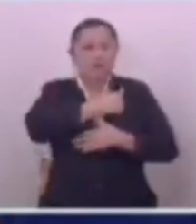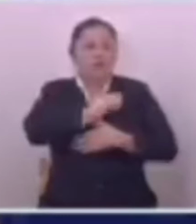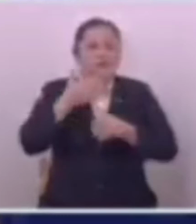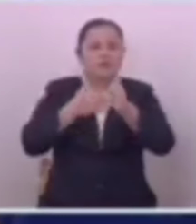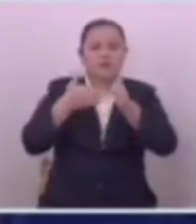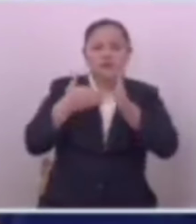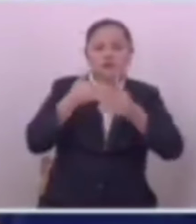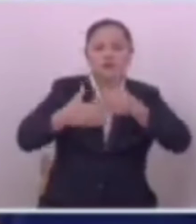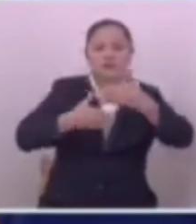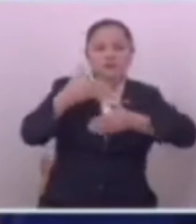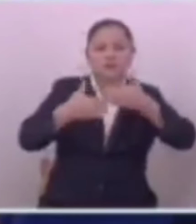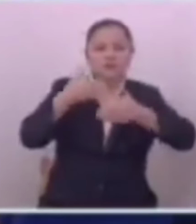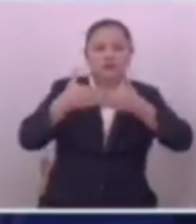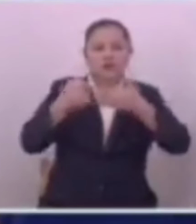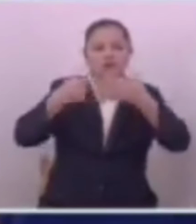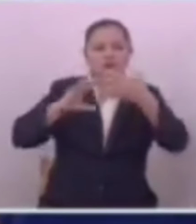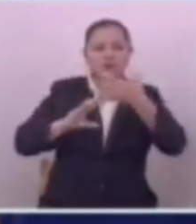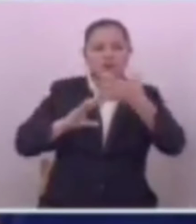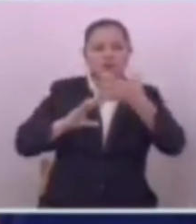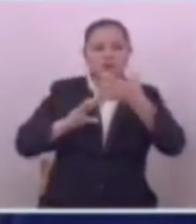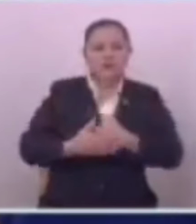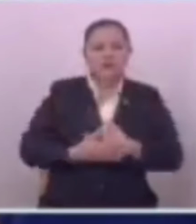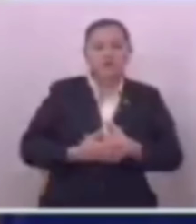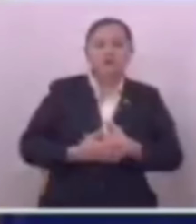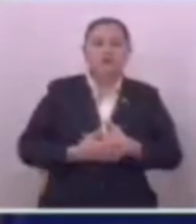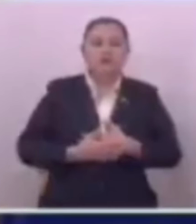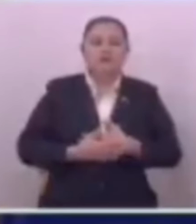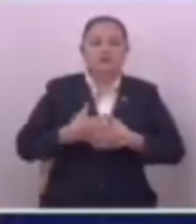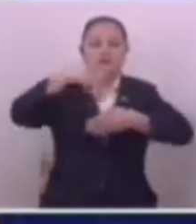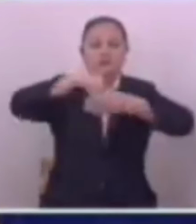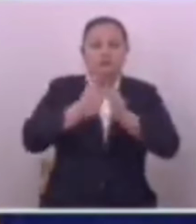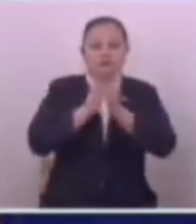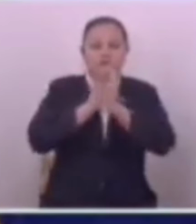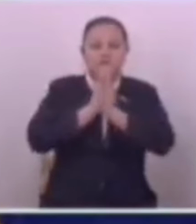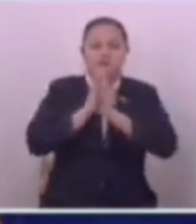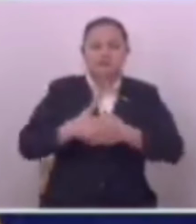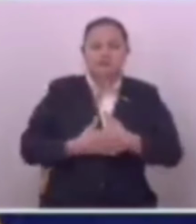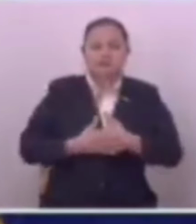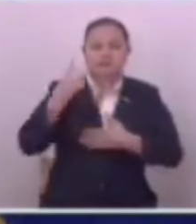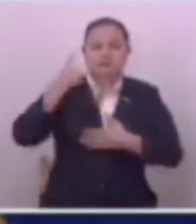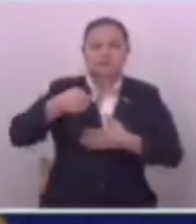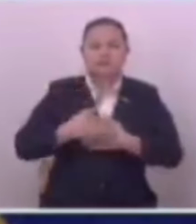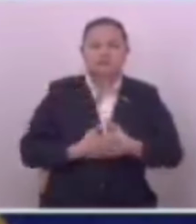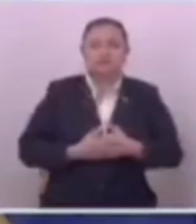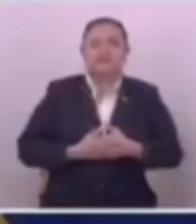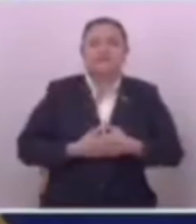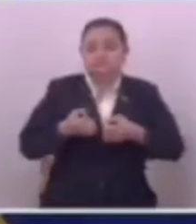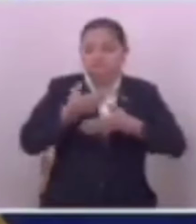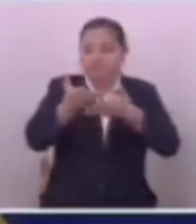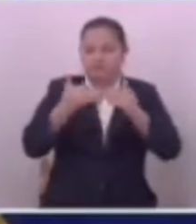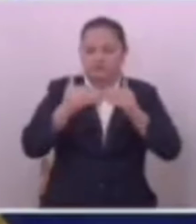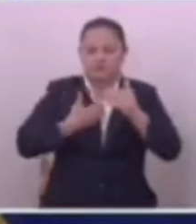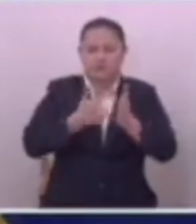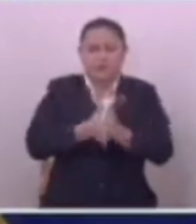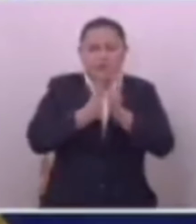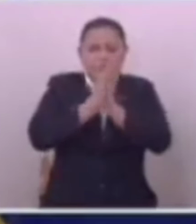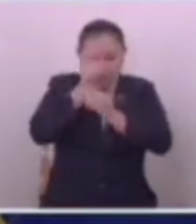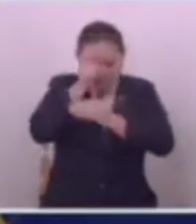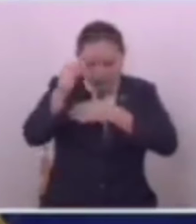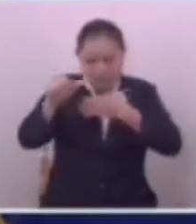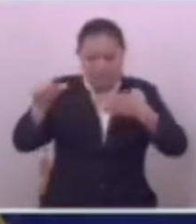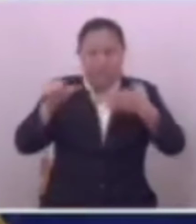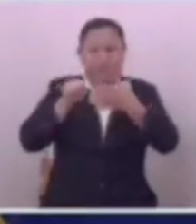para iniciar este proceso constitucional. Dentro de esa petición, debo mencionar que estamos solicitando a la